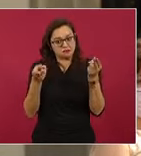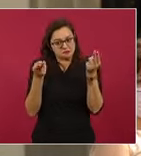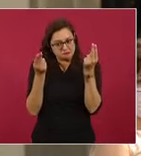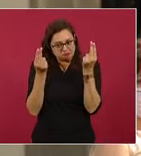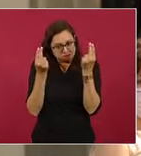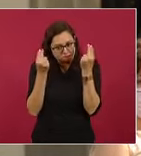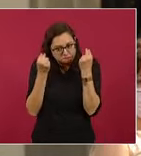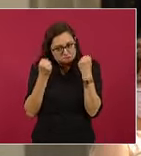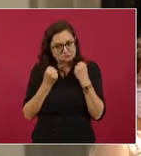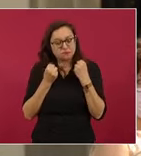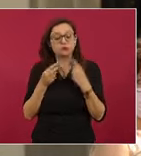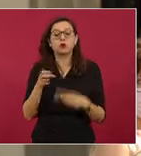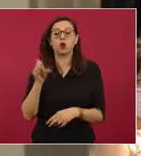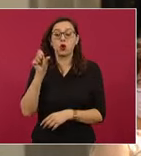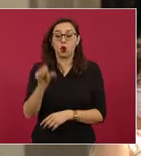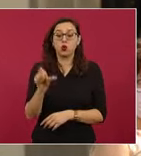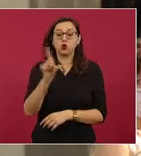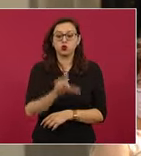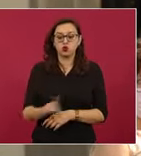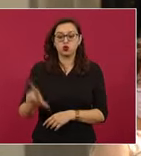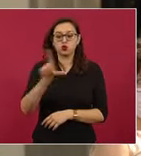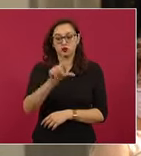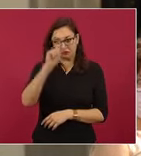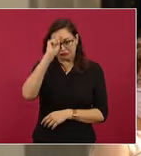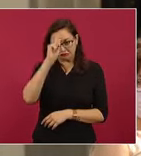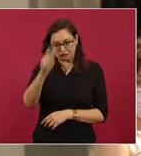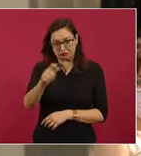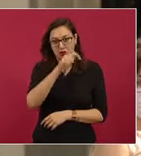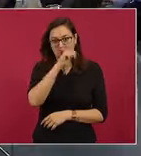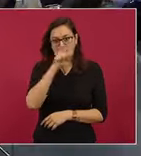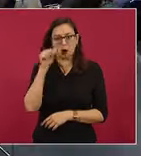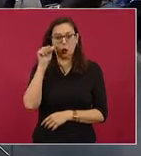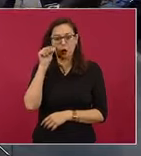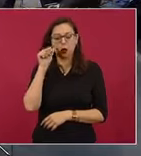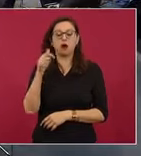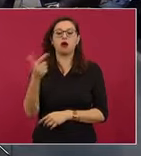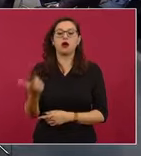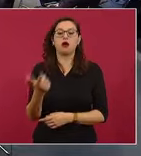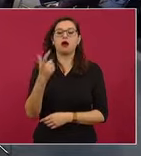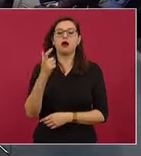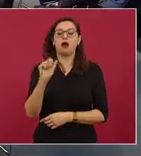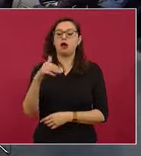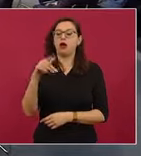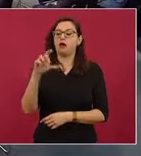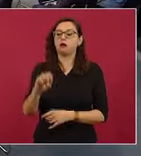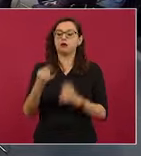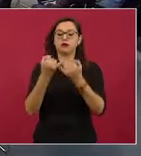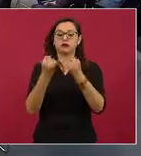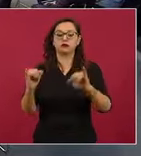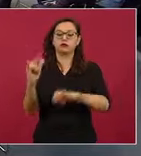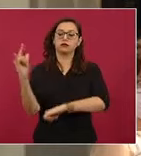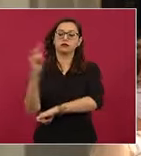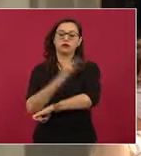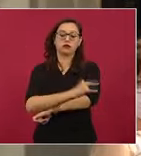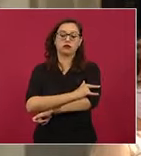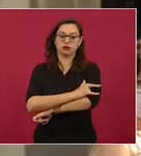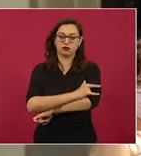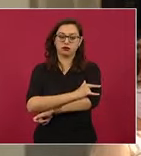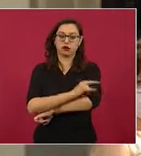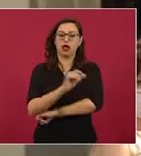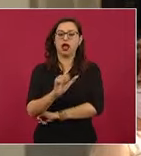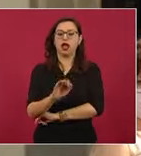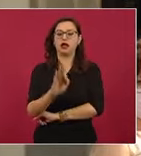en honor a Juárez, López Obrador inaugura el aeropuerto Felipe Ángeles con un ahorro de más de 100 mil millones de